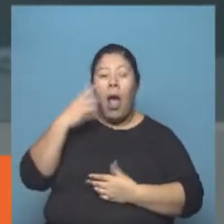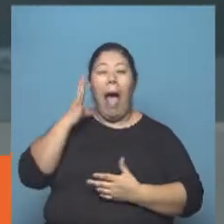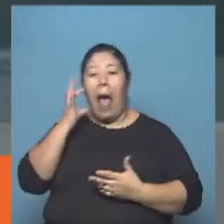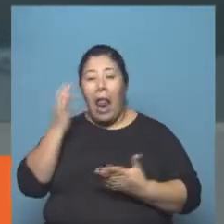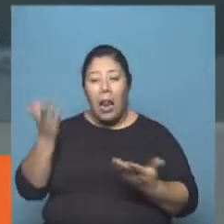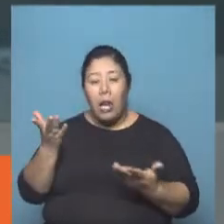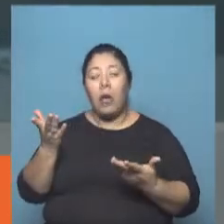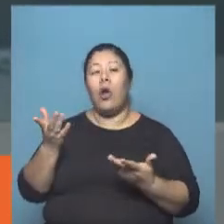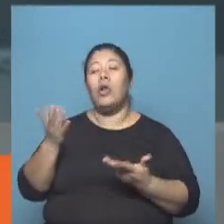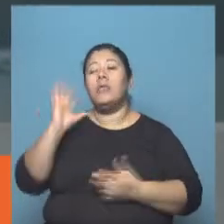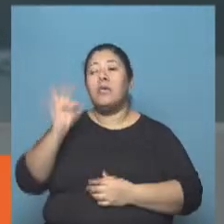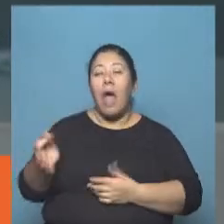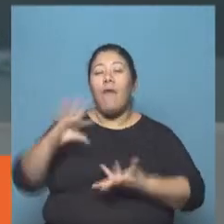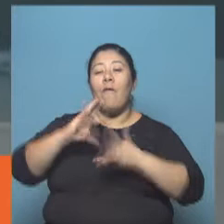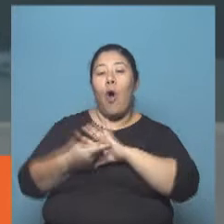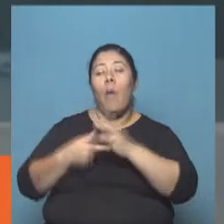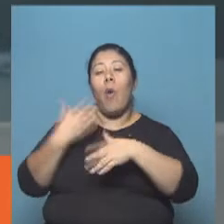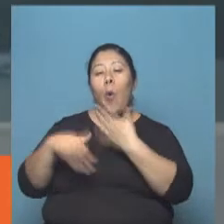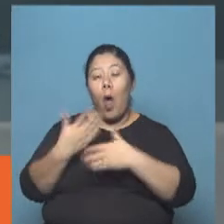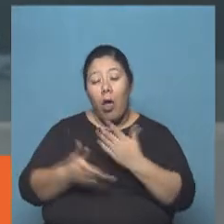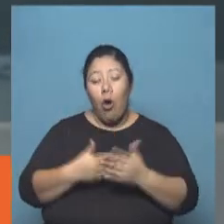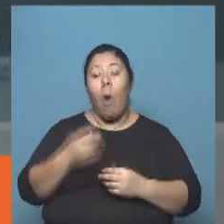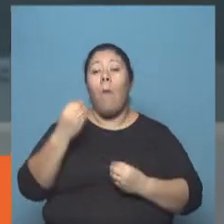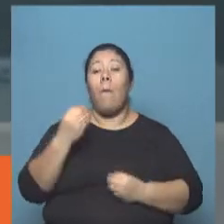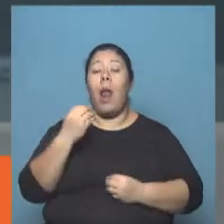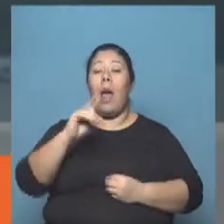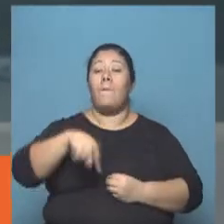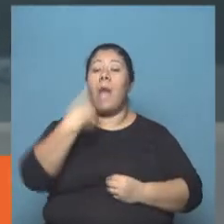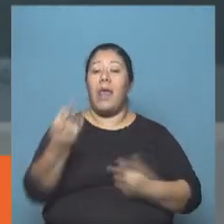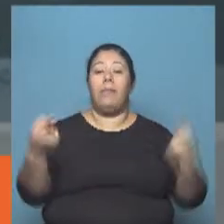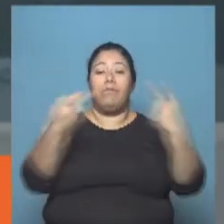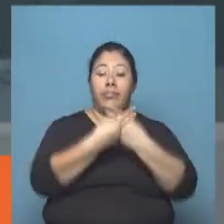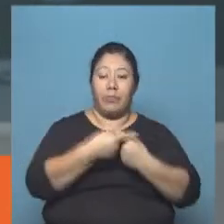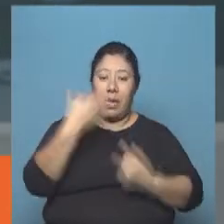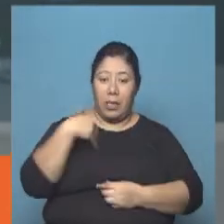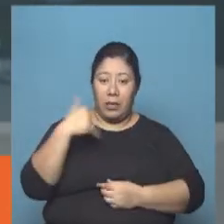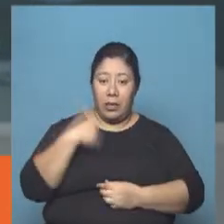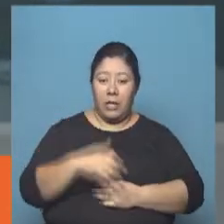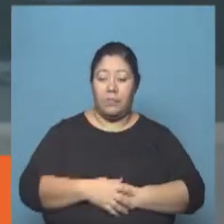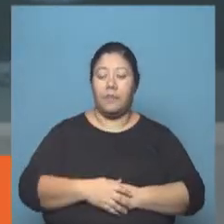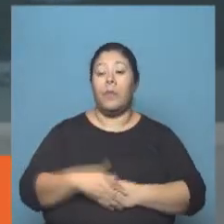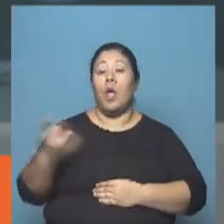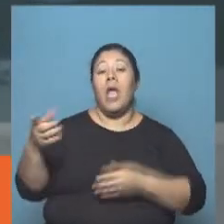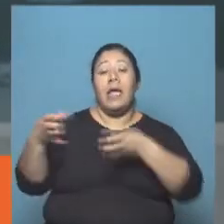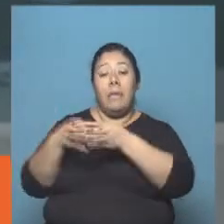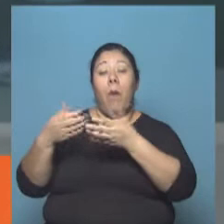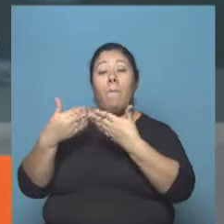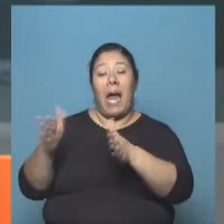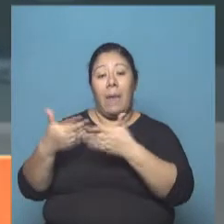tipo de juego espera de Panamá ante Argentina para el día de mañana? Bueno, a ver, Panamá ha